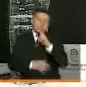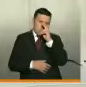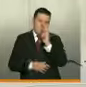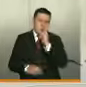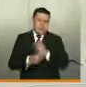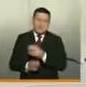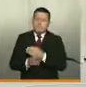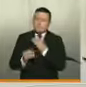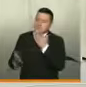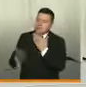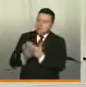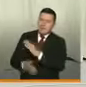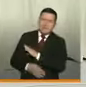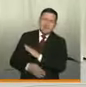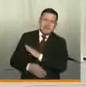muchísimas gracias alcalde pumarejo